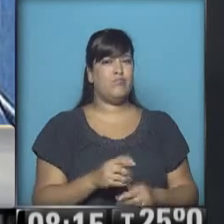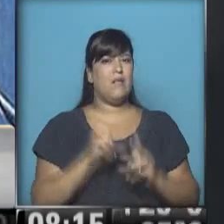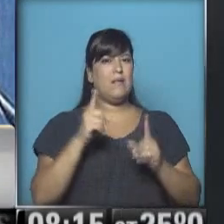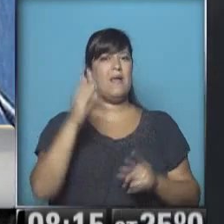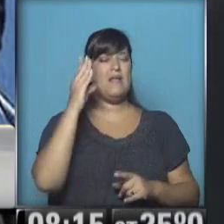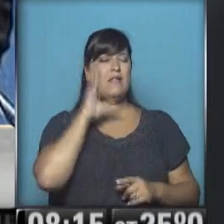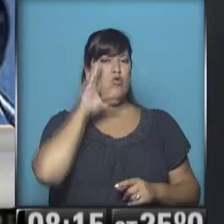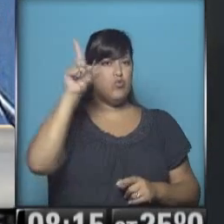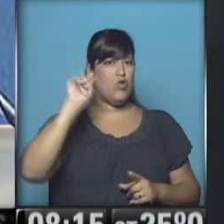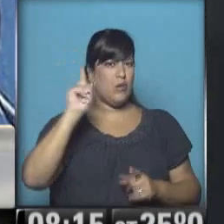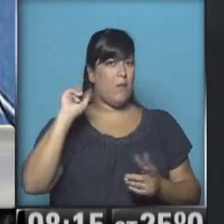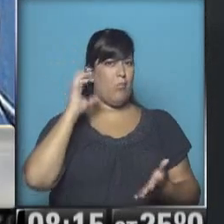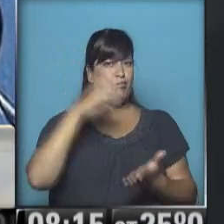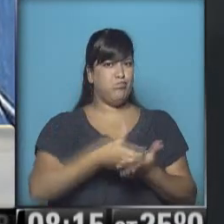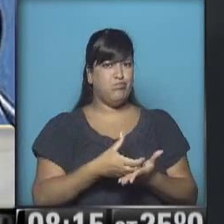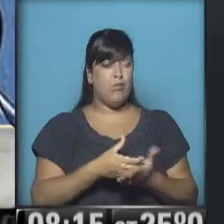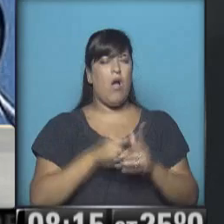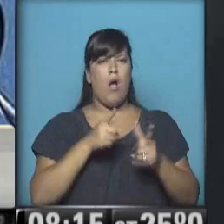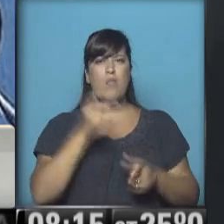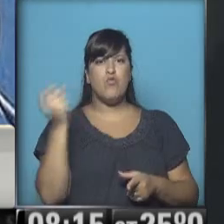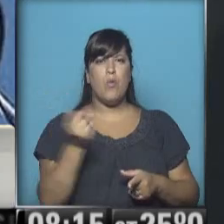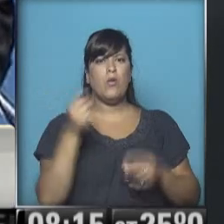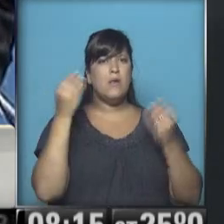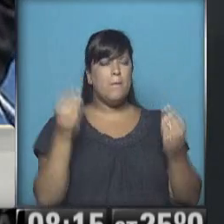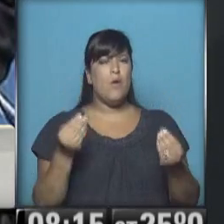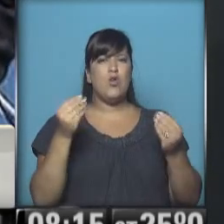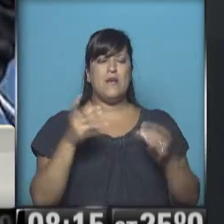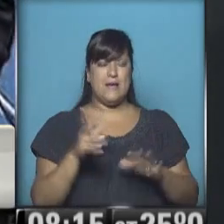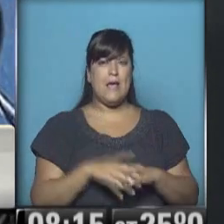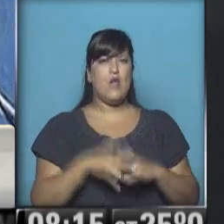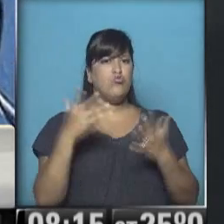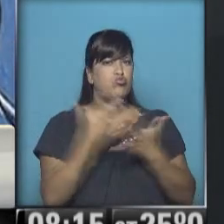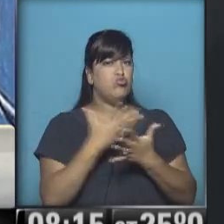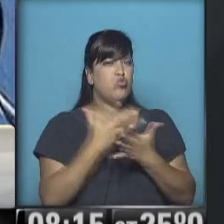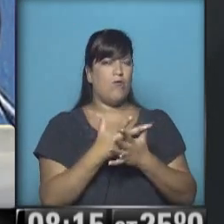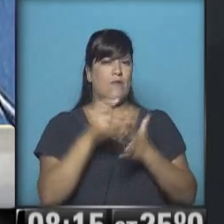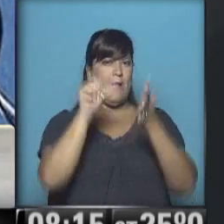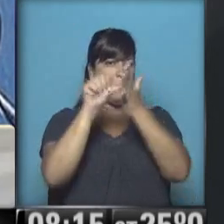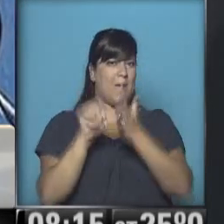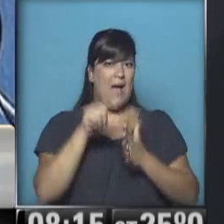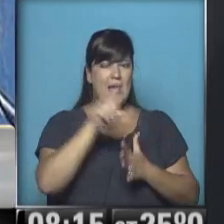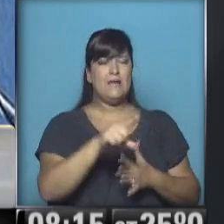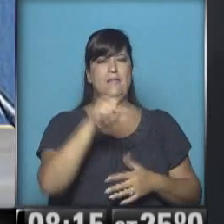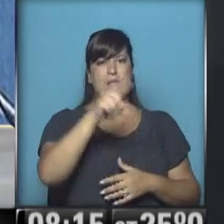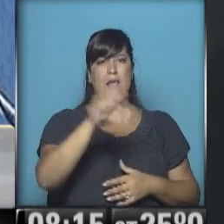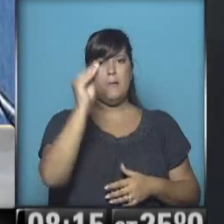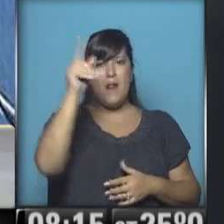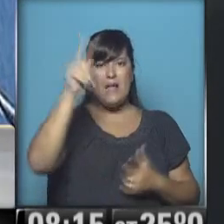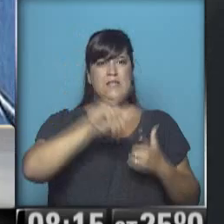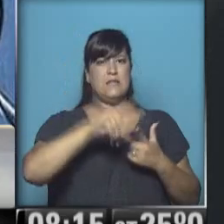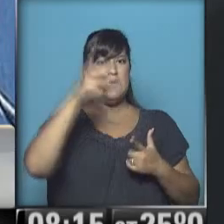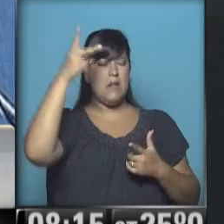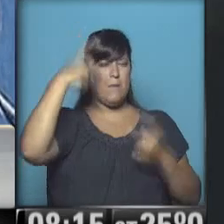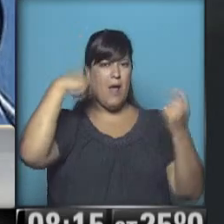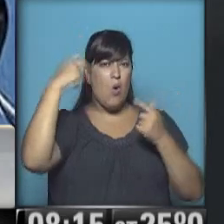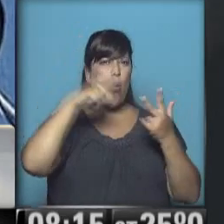Unidos. Es muy importante porque afecta precisamente a los países de la región, la República Federativa de Brasil, Paraguay,